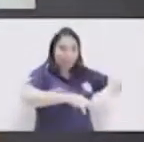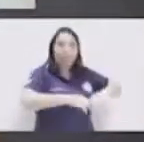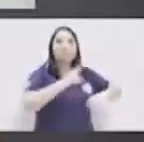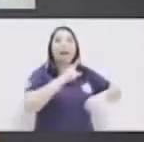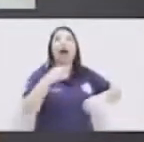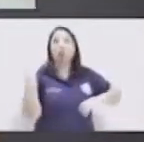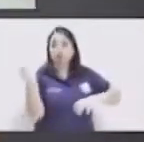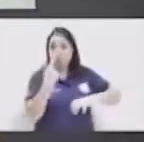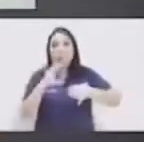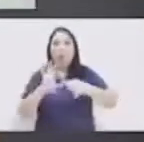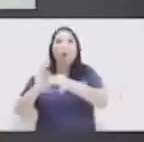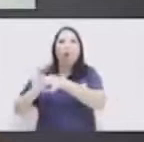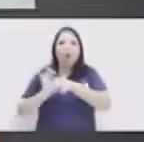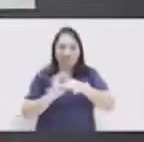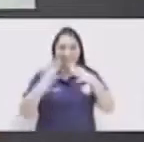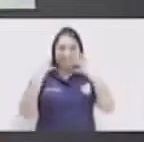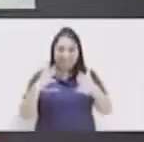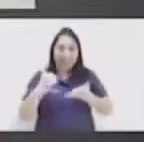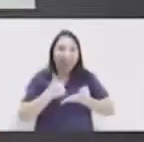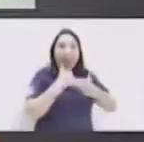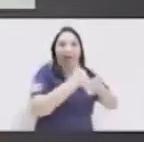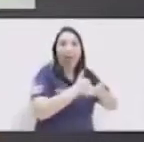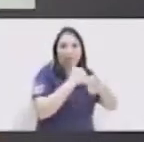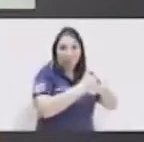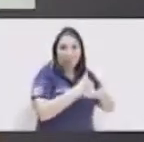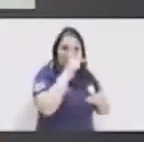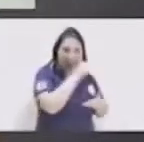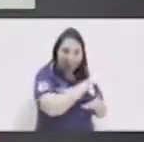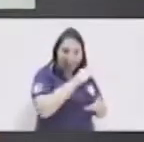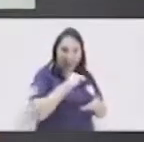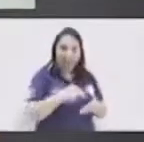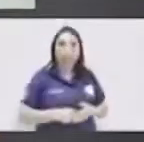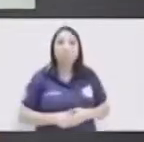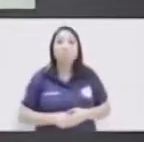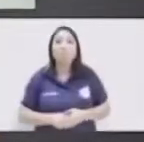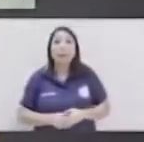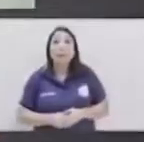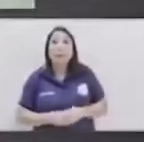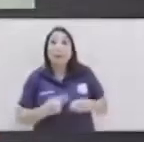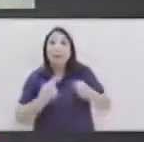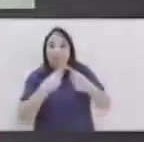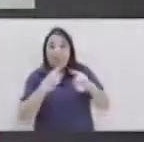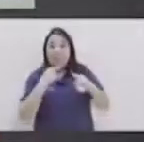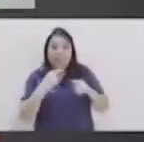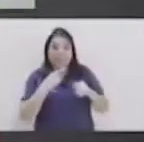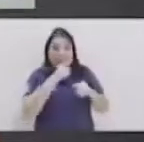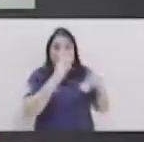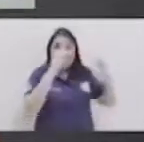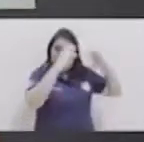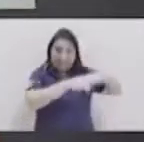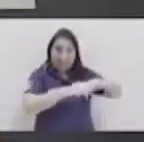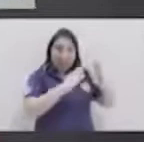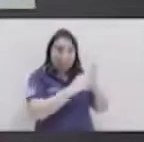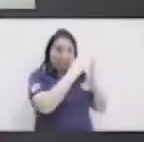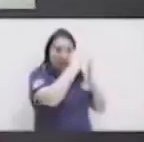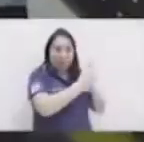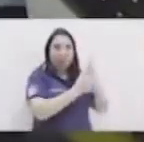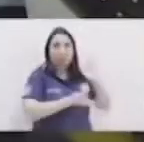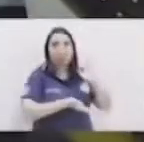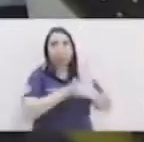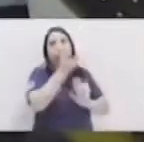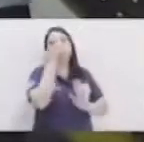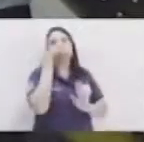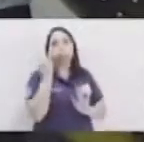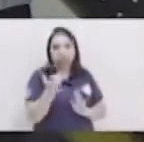mitigación. Este proceso en realidad es bastante costoso económicamente